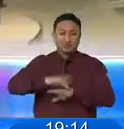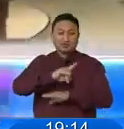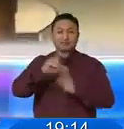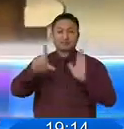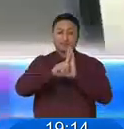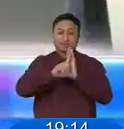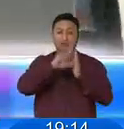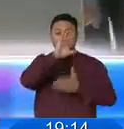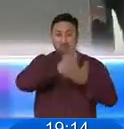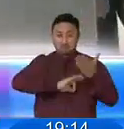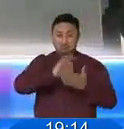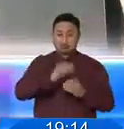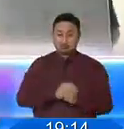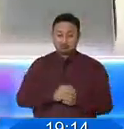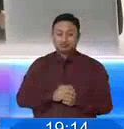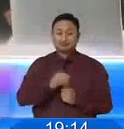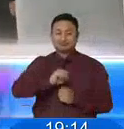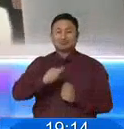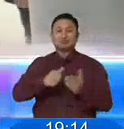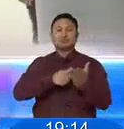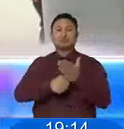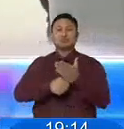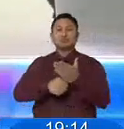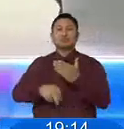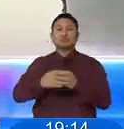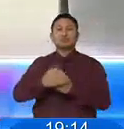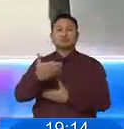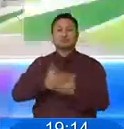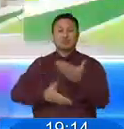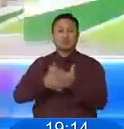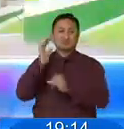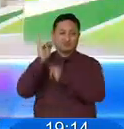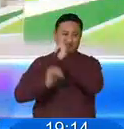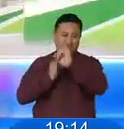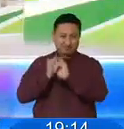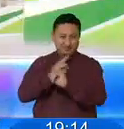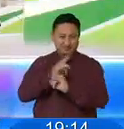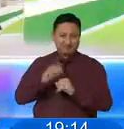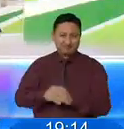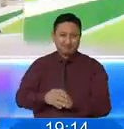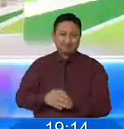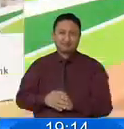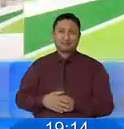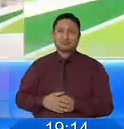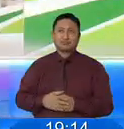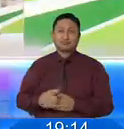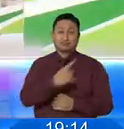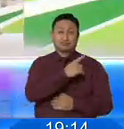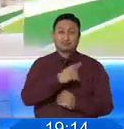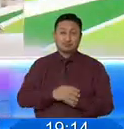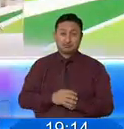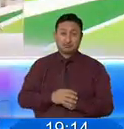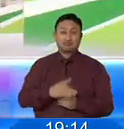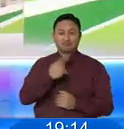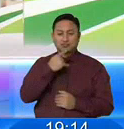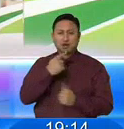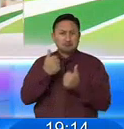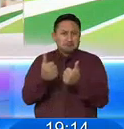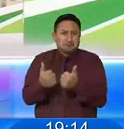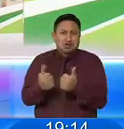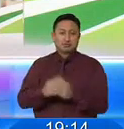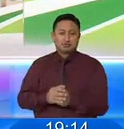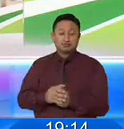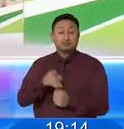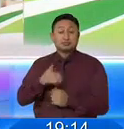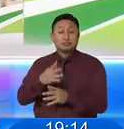aprobada. Así lo dio a conocer Pablo Campana, ministro de Comercio Exterior. Es muy favorable, ya que